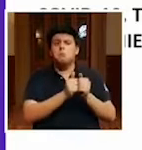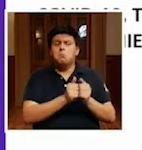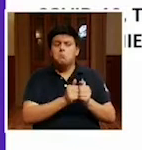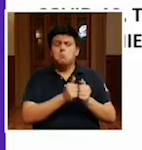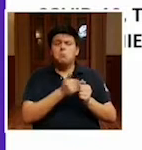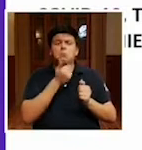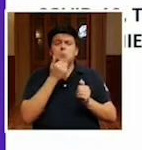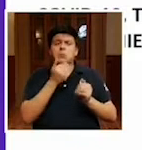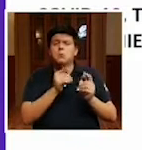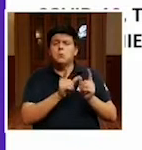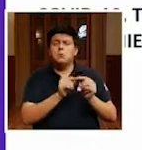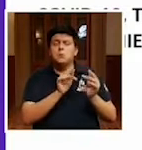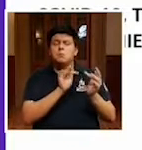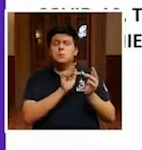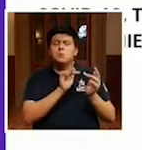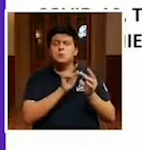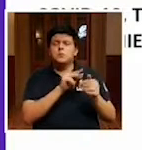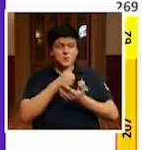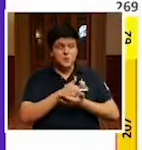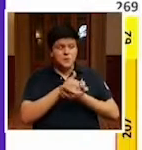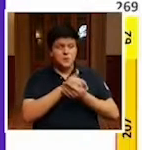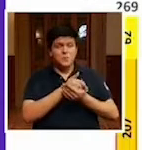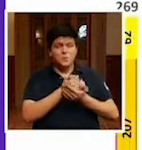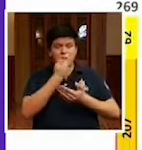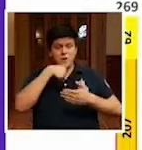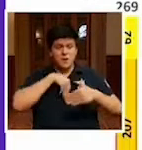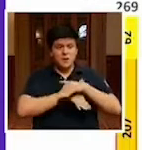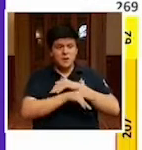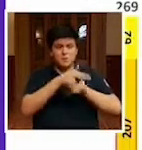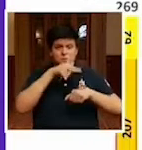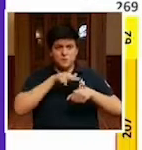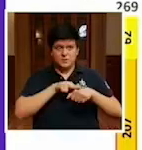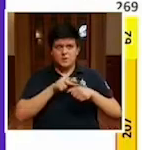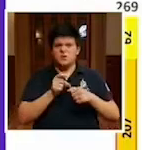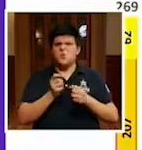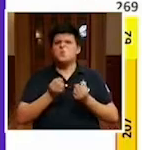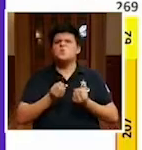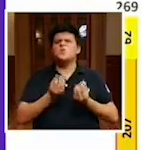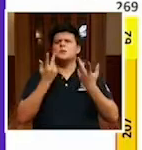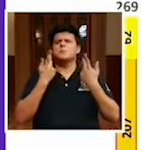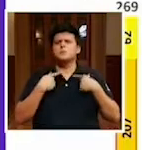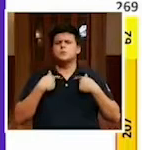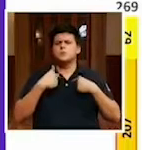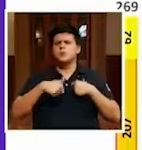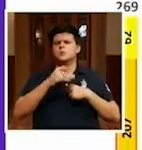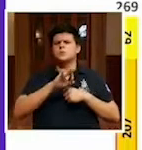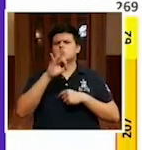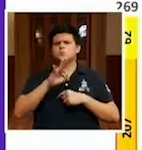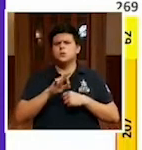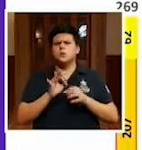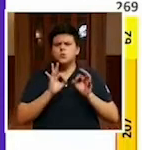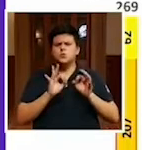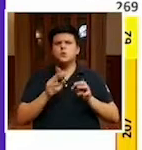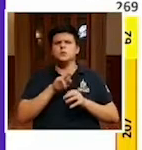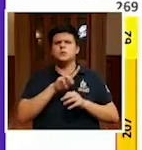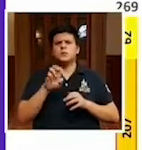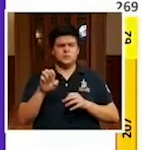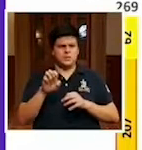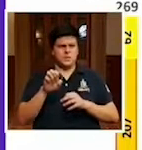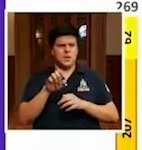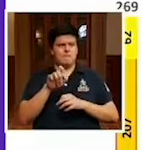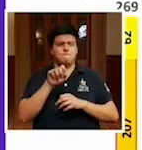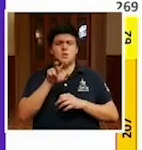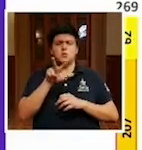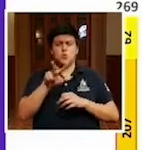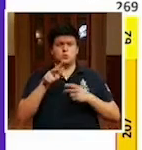el 11% se encuentran en un hospital. Estas son 328 personas que actualmente están